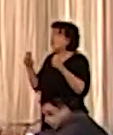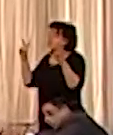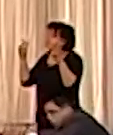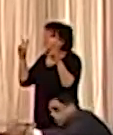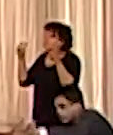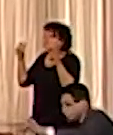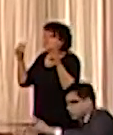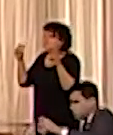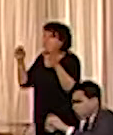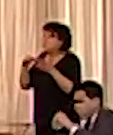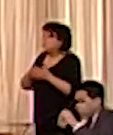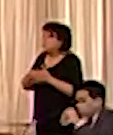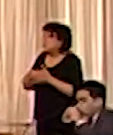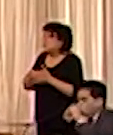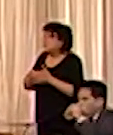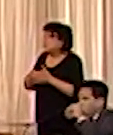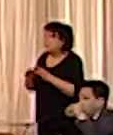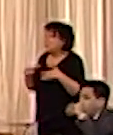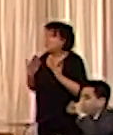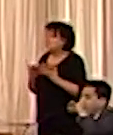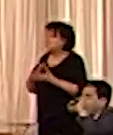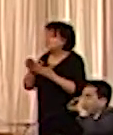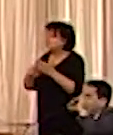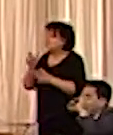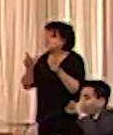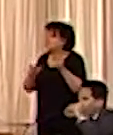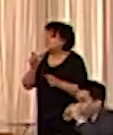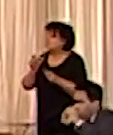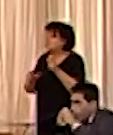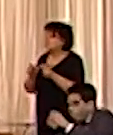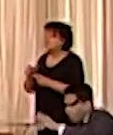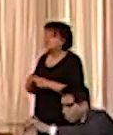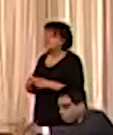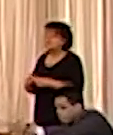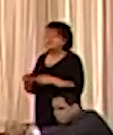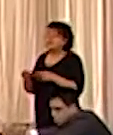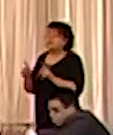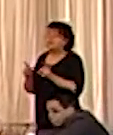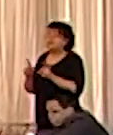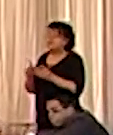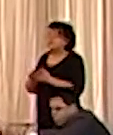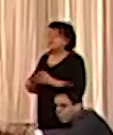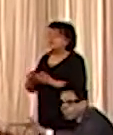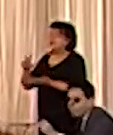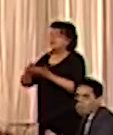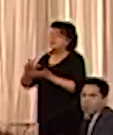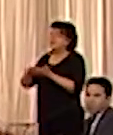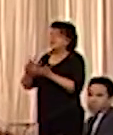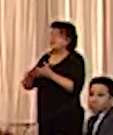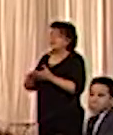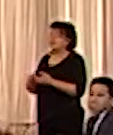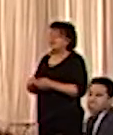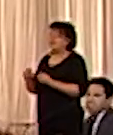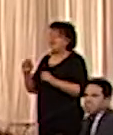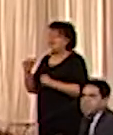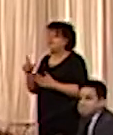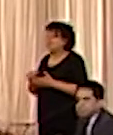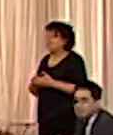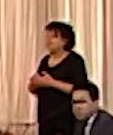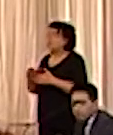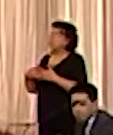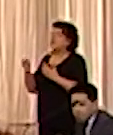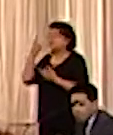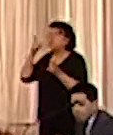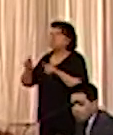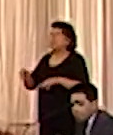tratar vamos a pedirles a los miembros del consejo que se sirvan exonerar nos de la aprobación del acta para la ejecución inmediata de los acuerdos que hemos